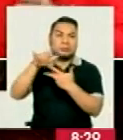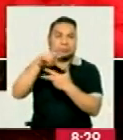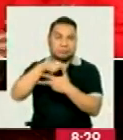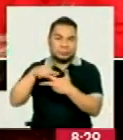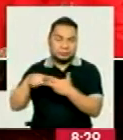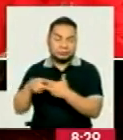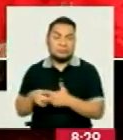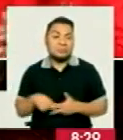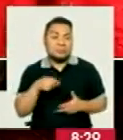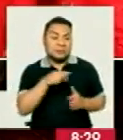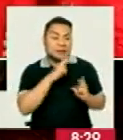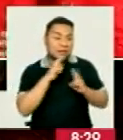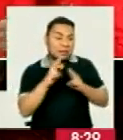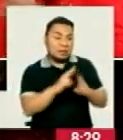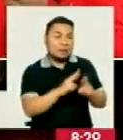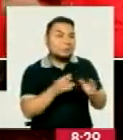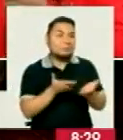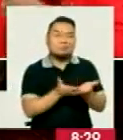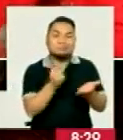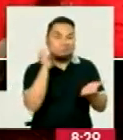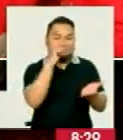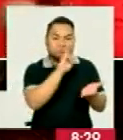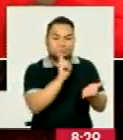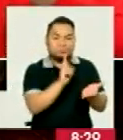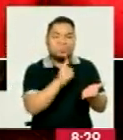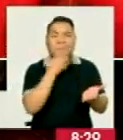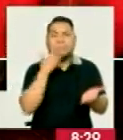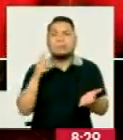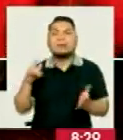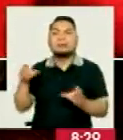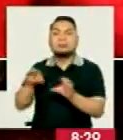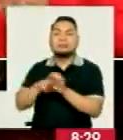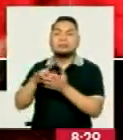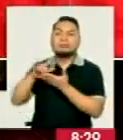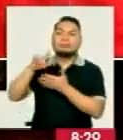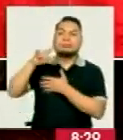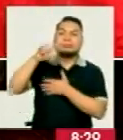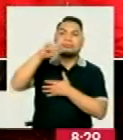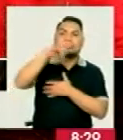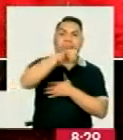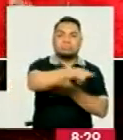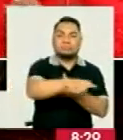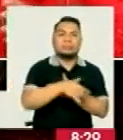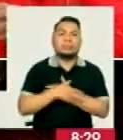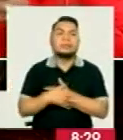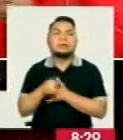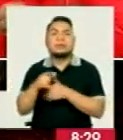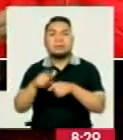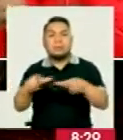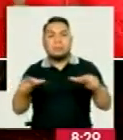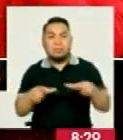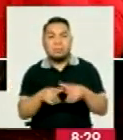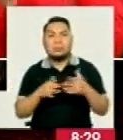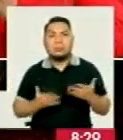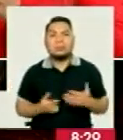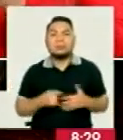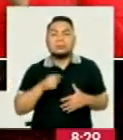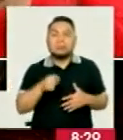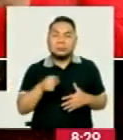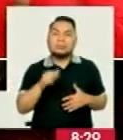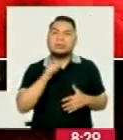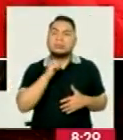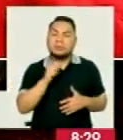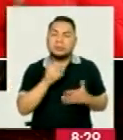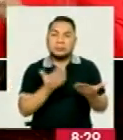río o por lago, llegamos también con aeronaves aéreas a esos puntos en los cuales